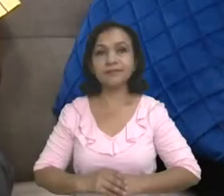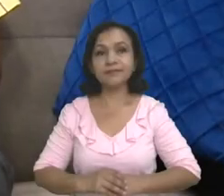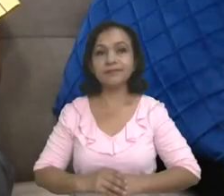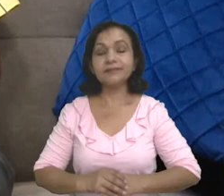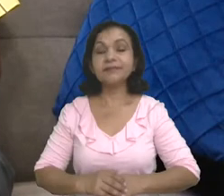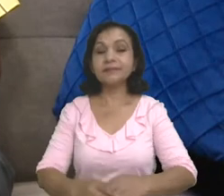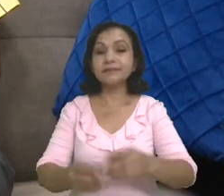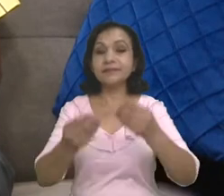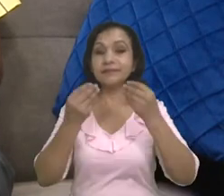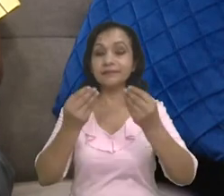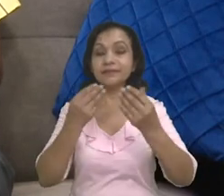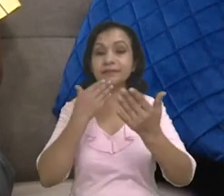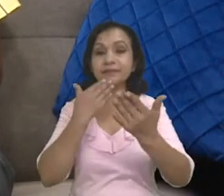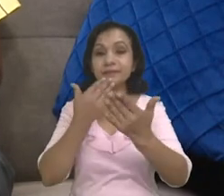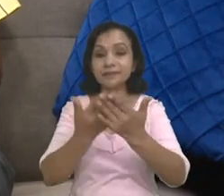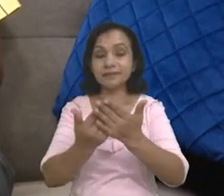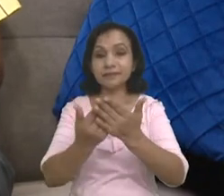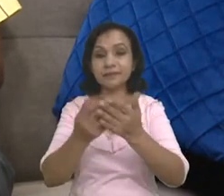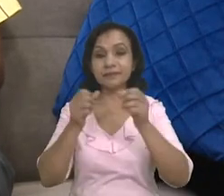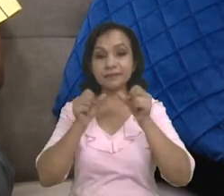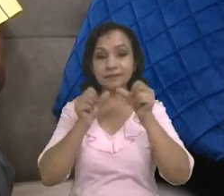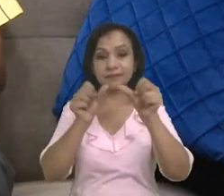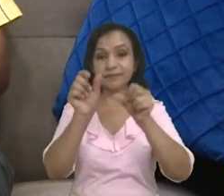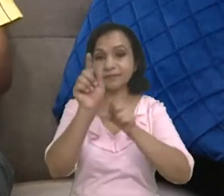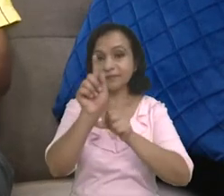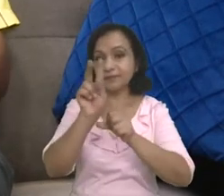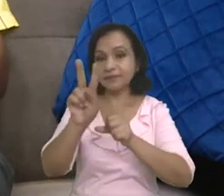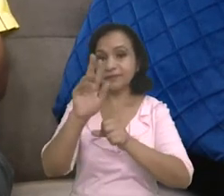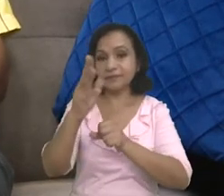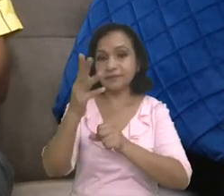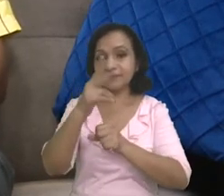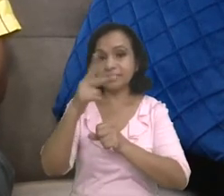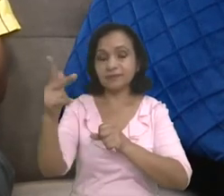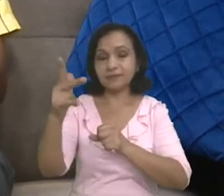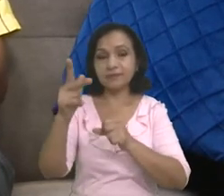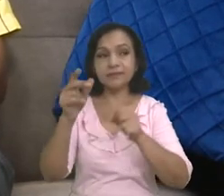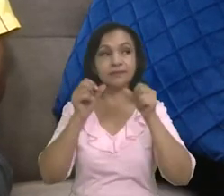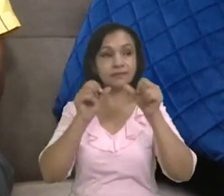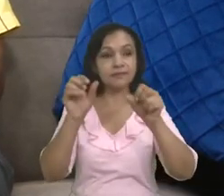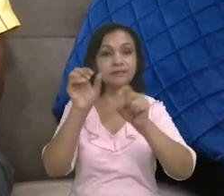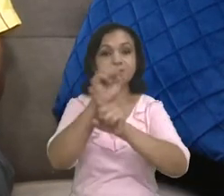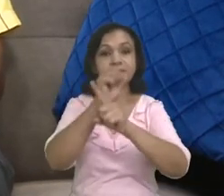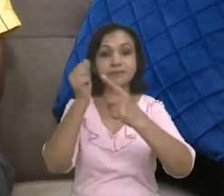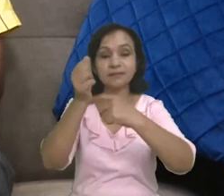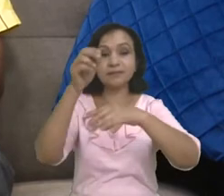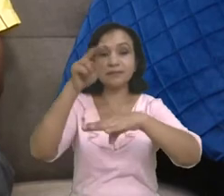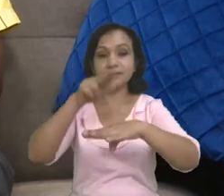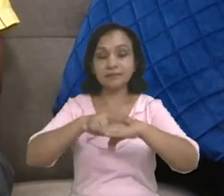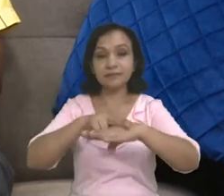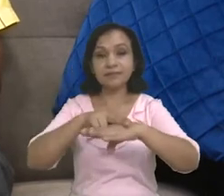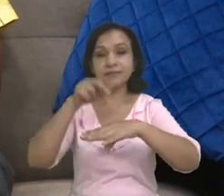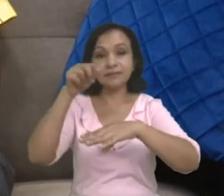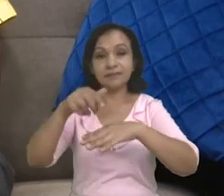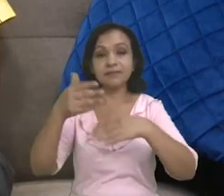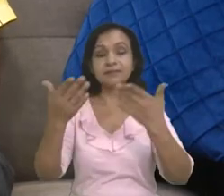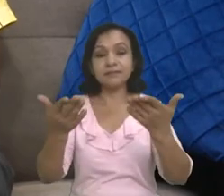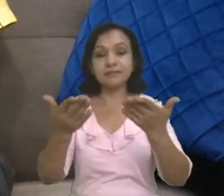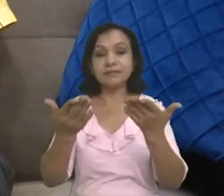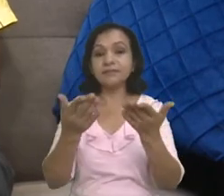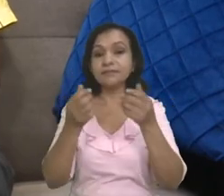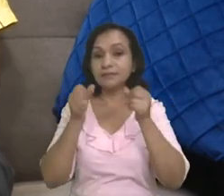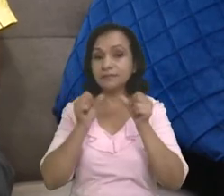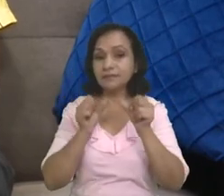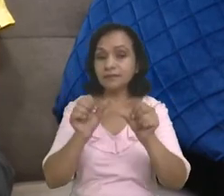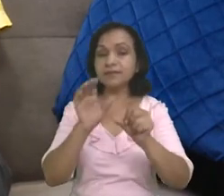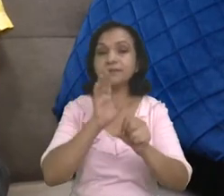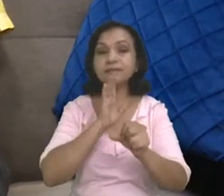muchísimas gracias por continuar en sintonía del canal parlamentario y muchísimas gracias por continuar acompañándonos en su programa desde el parlamento continuamos